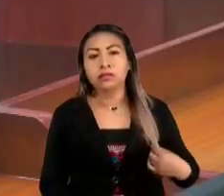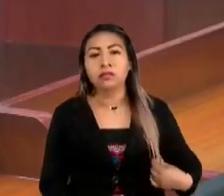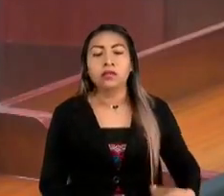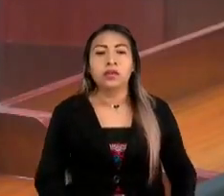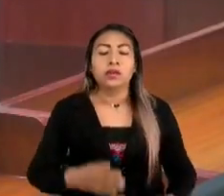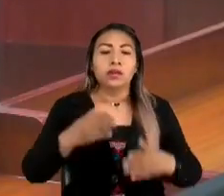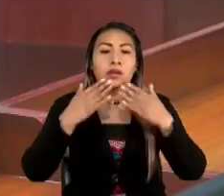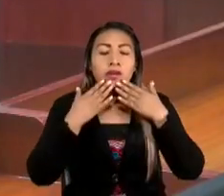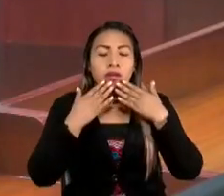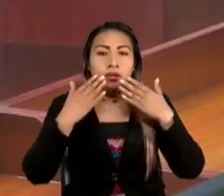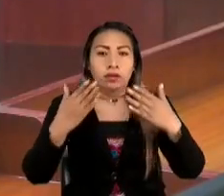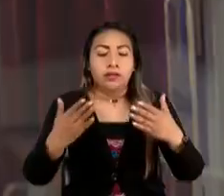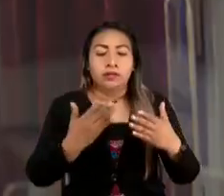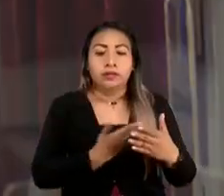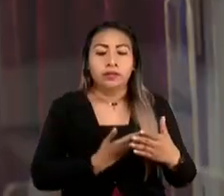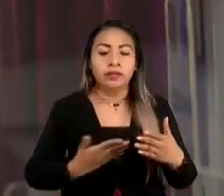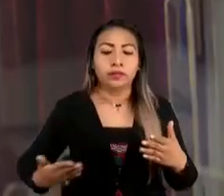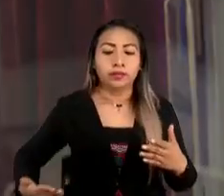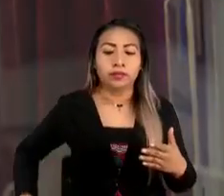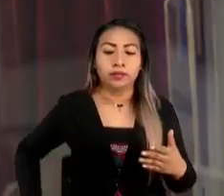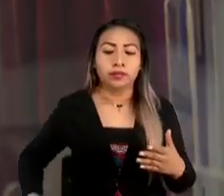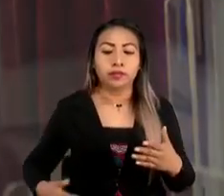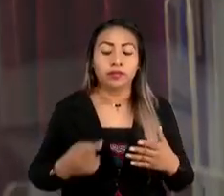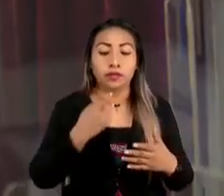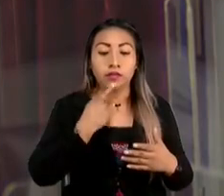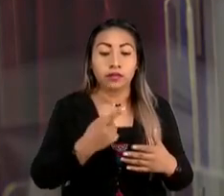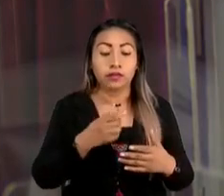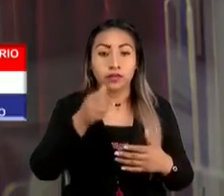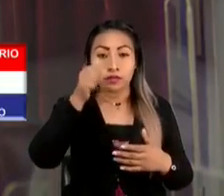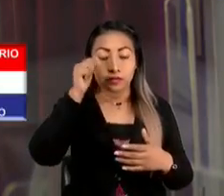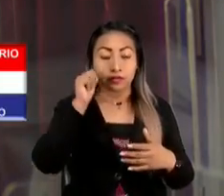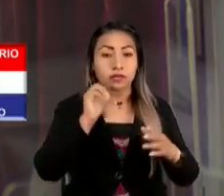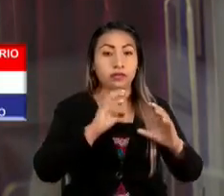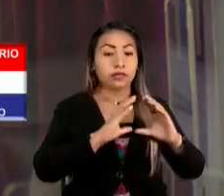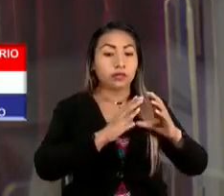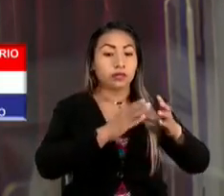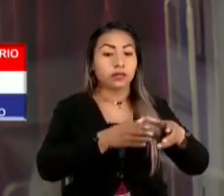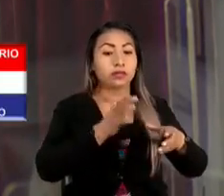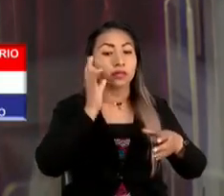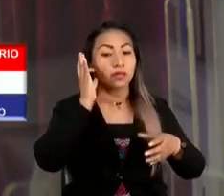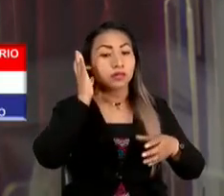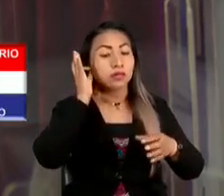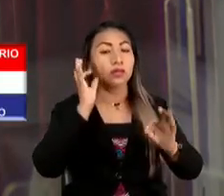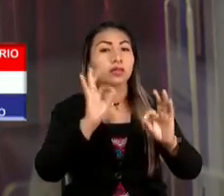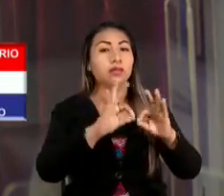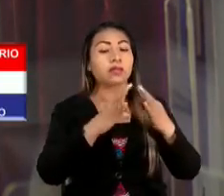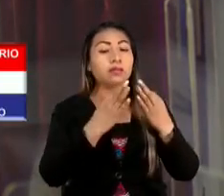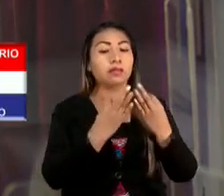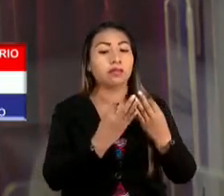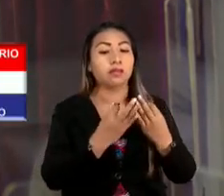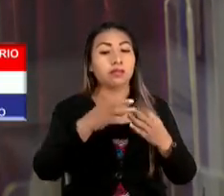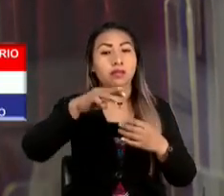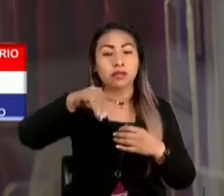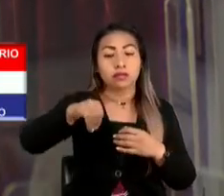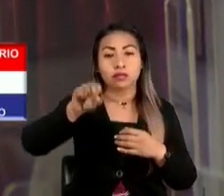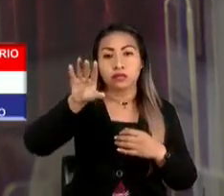Gracias, presidenta. Ayer la Comisión de la Mujer y de la Familia, martes 5 de